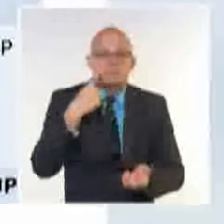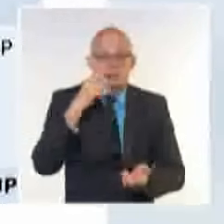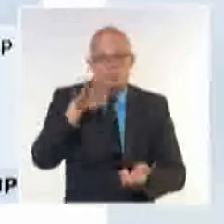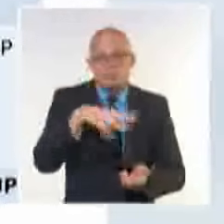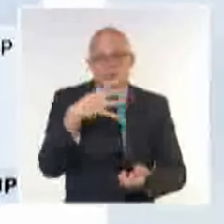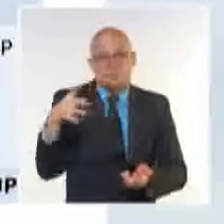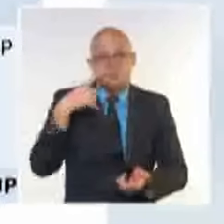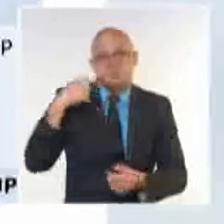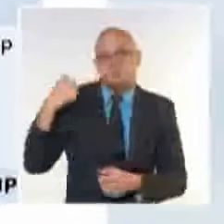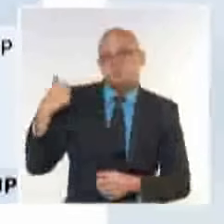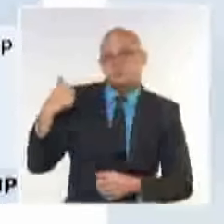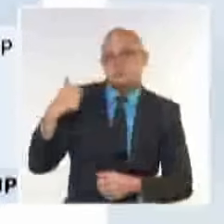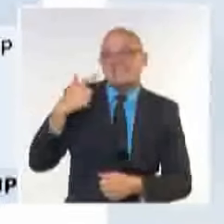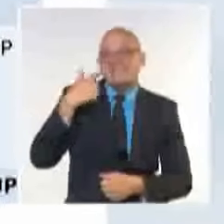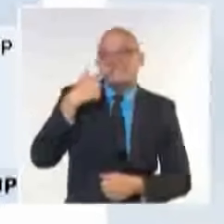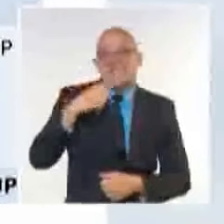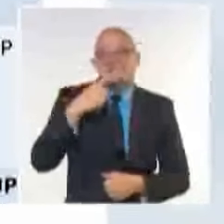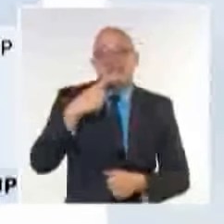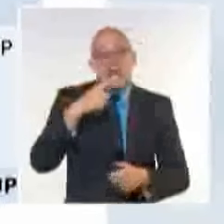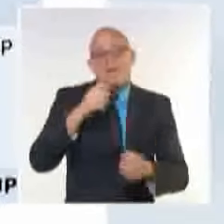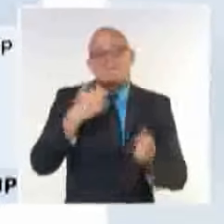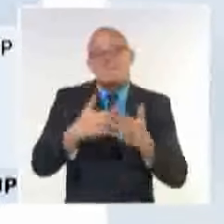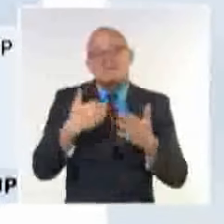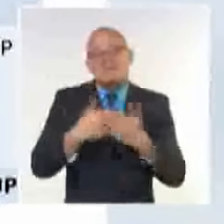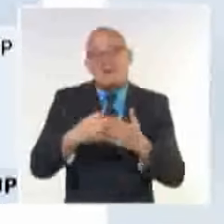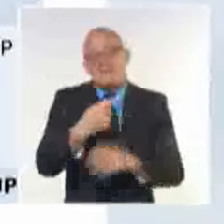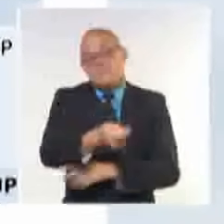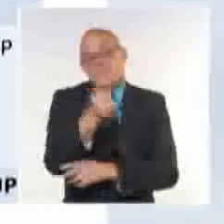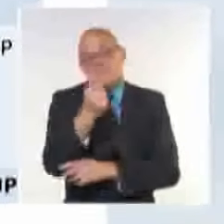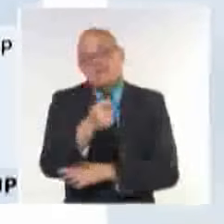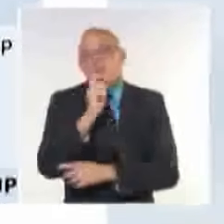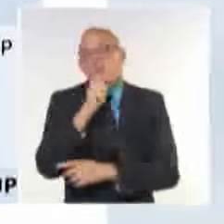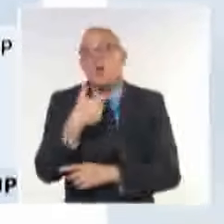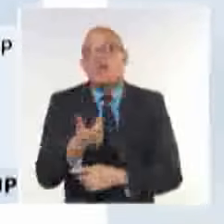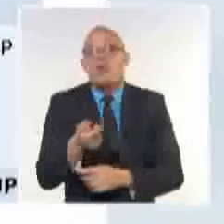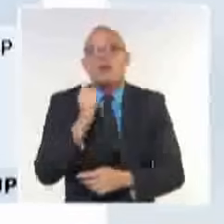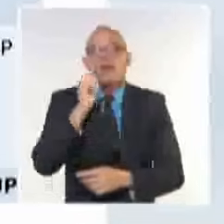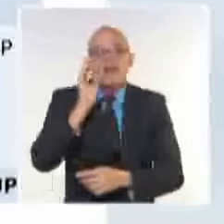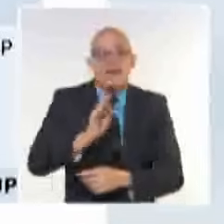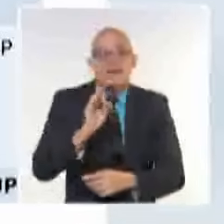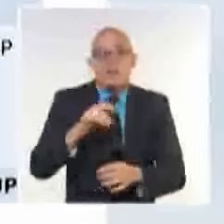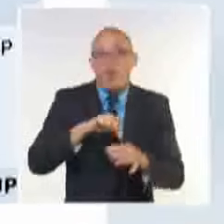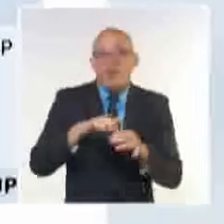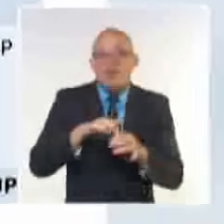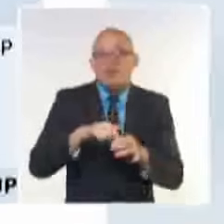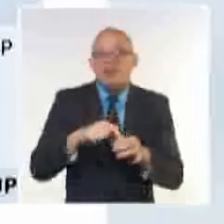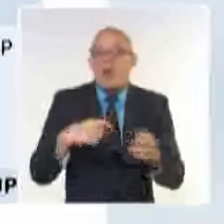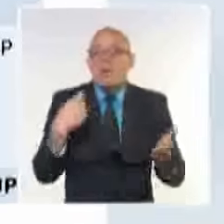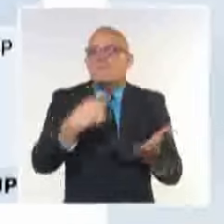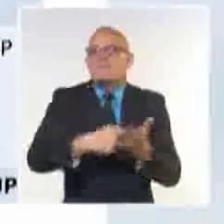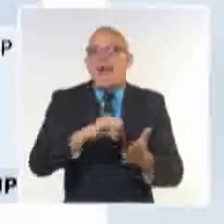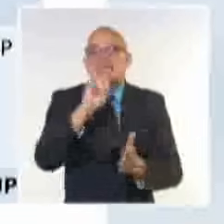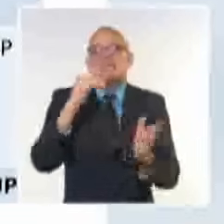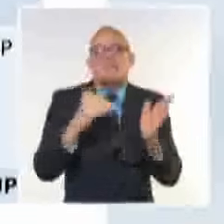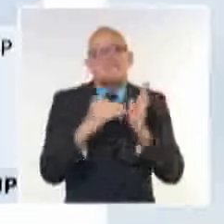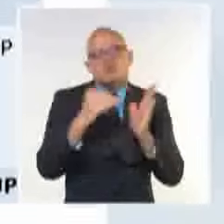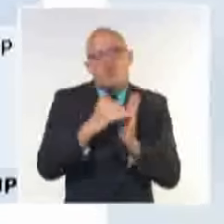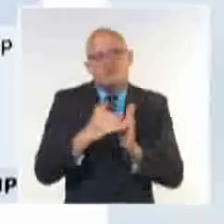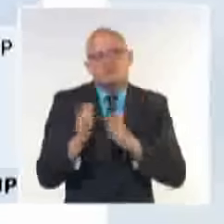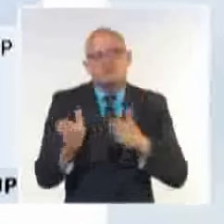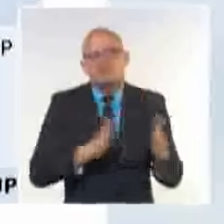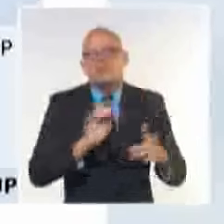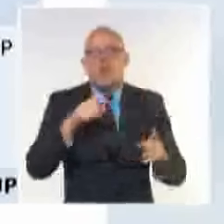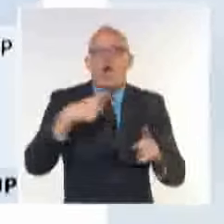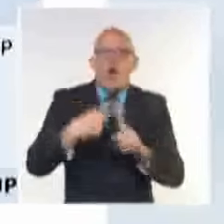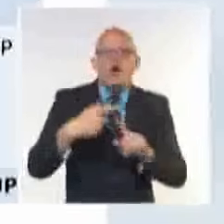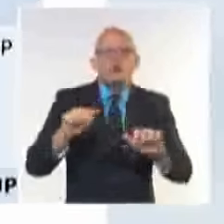empresa pesquera de la Isla de la Juventud pagaron anticipados 6,5 millones. En Pan de Santi Espíritu, 7,5 millones. Pan